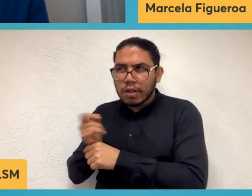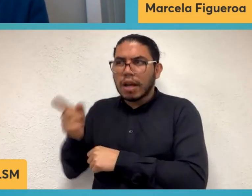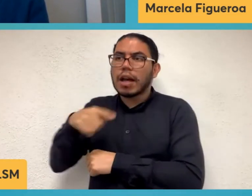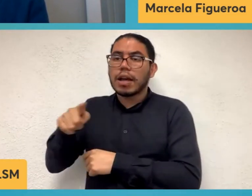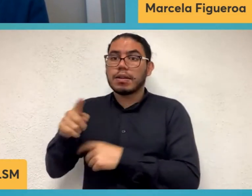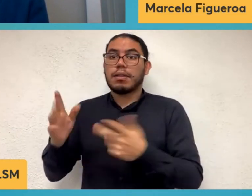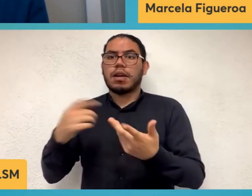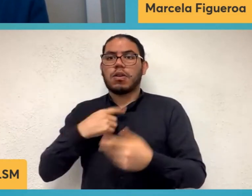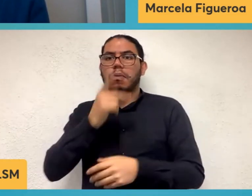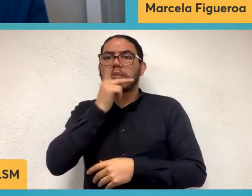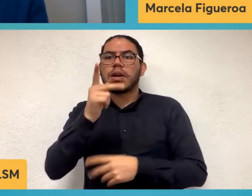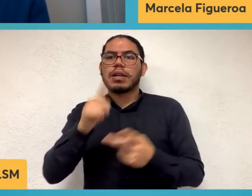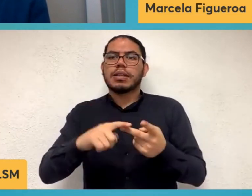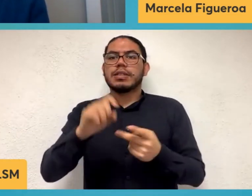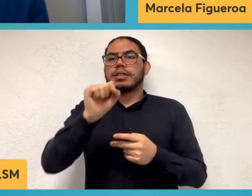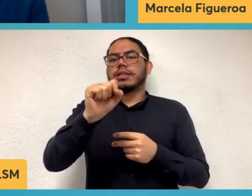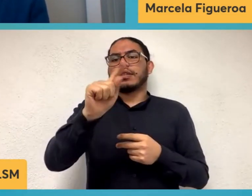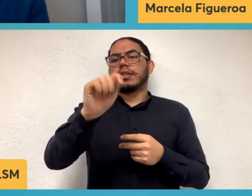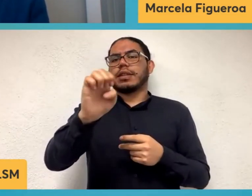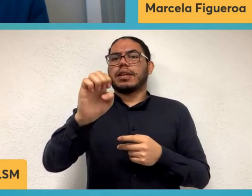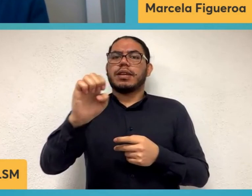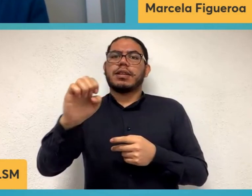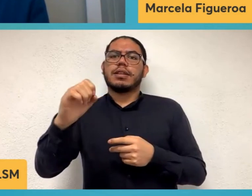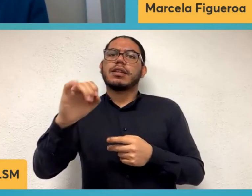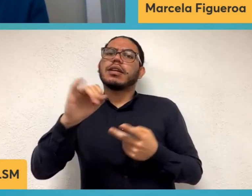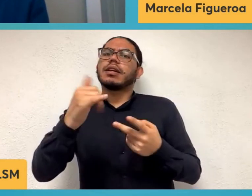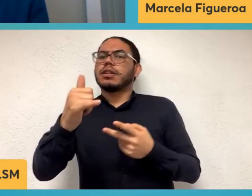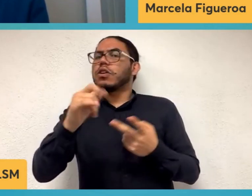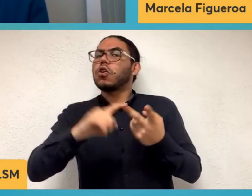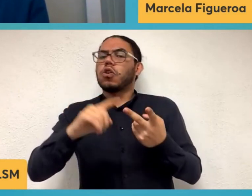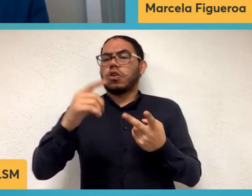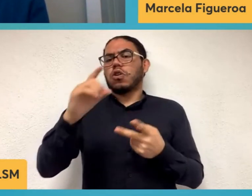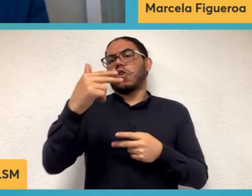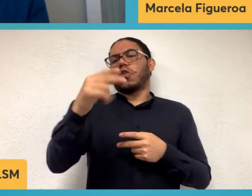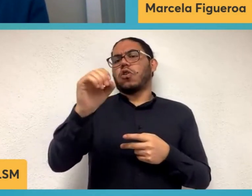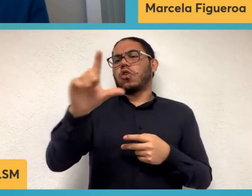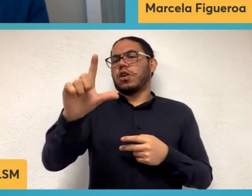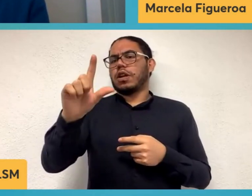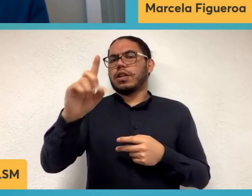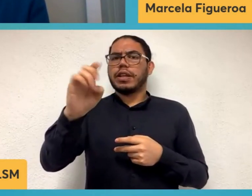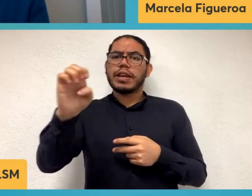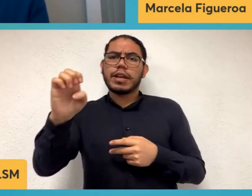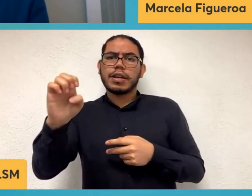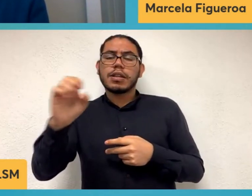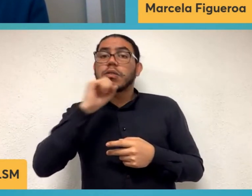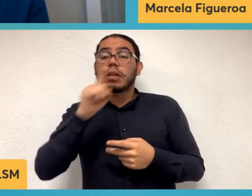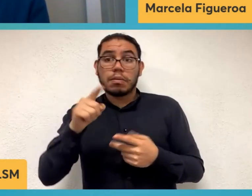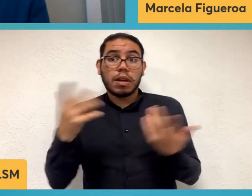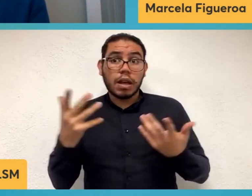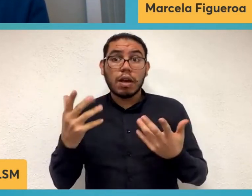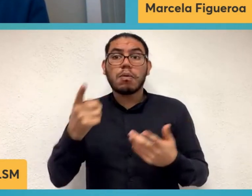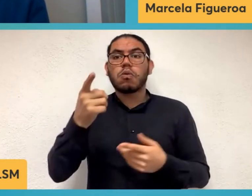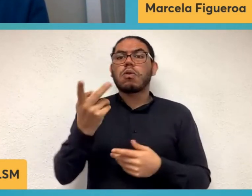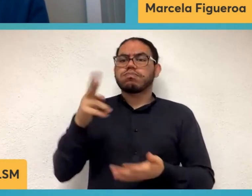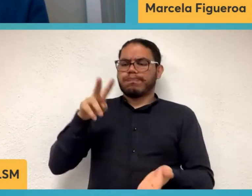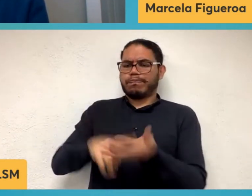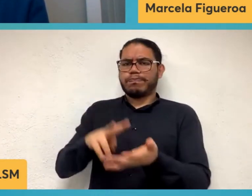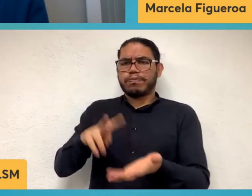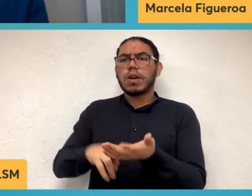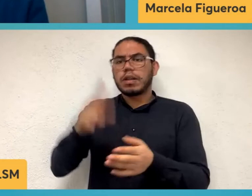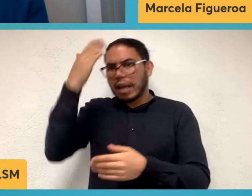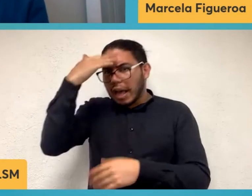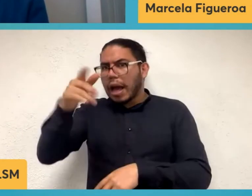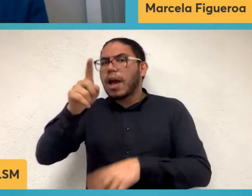llama stakeholders, que me encantó. Cómo generar valor cuando sabes del tema y cómo